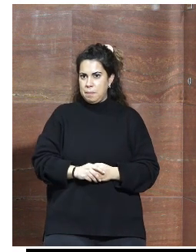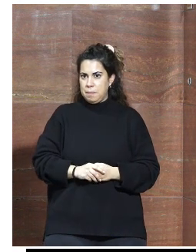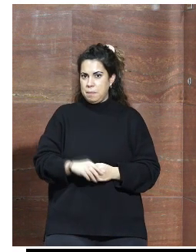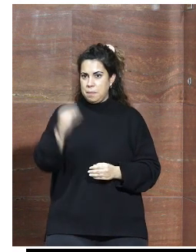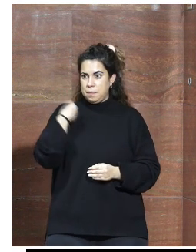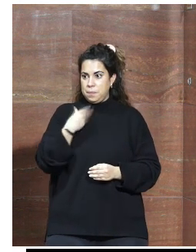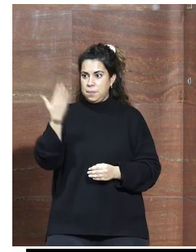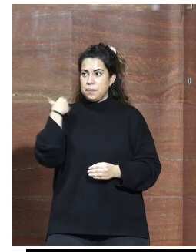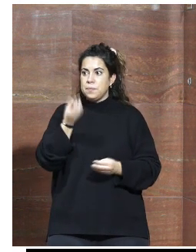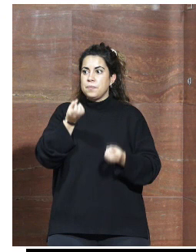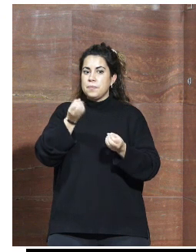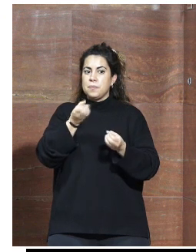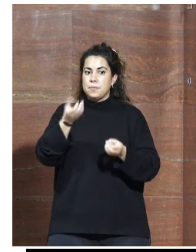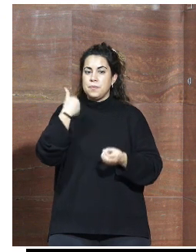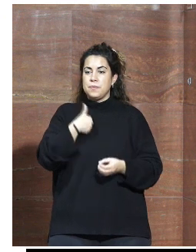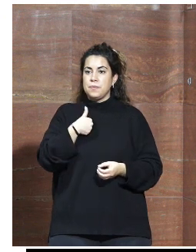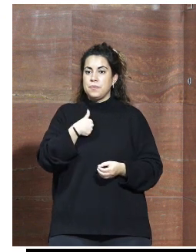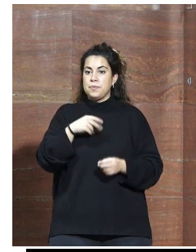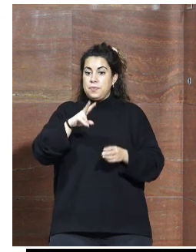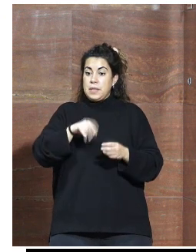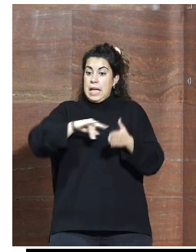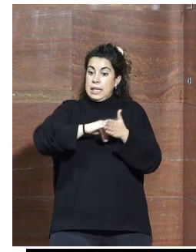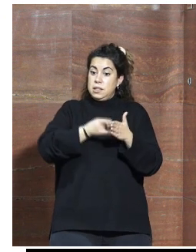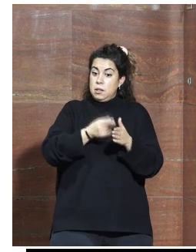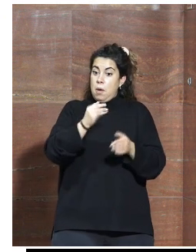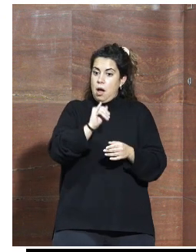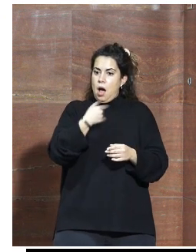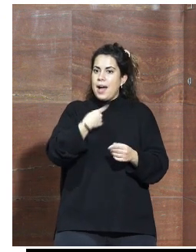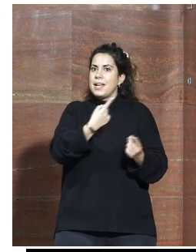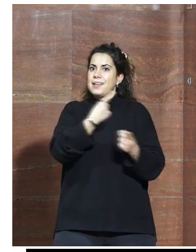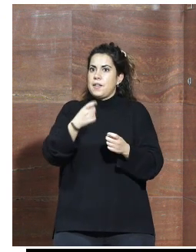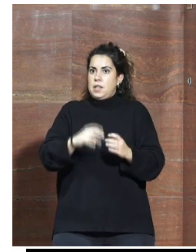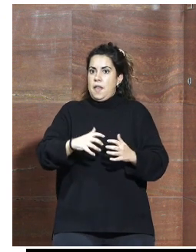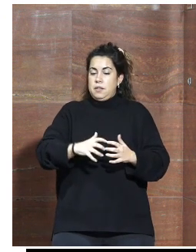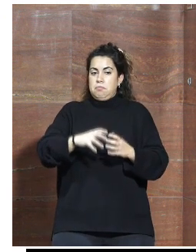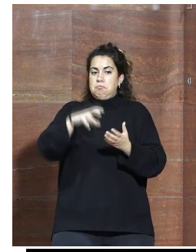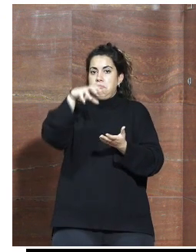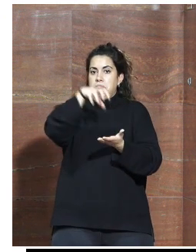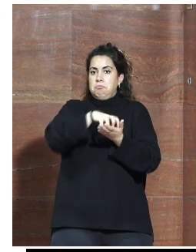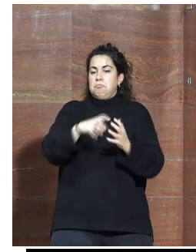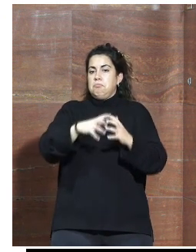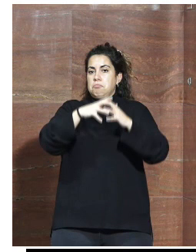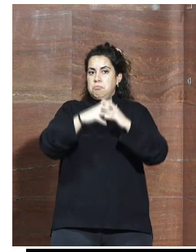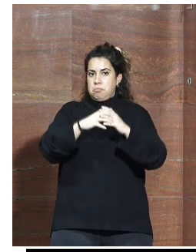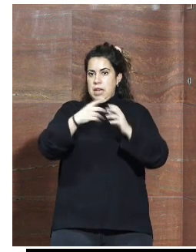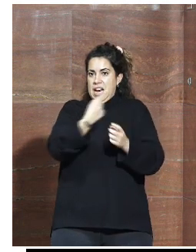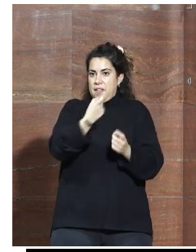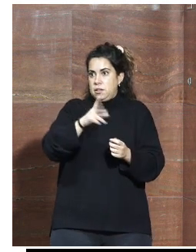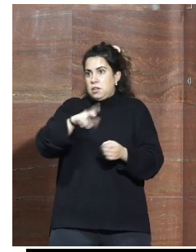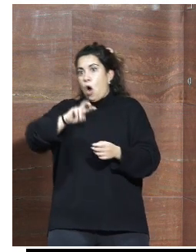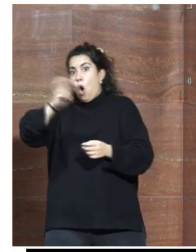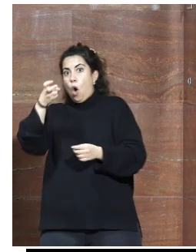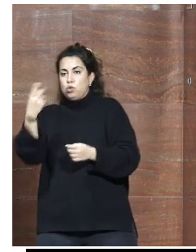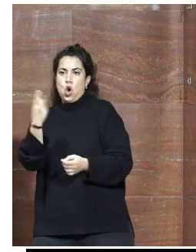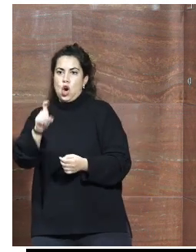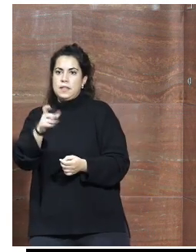de lo que hemos visto antes, hay sistemas que tienen necesidad de tener infraestructura construida y hay sistemas que no. O sea, si te vas a coger un